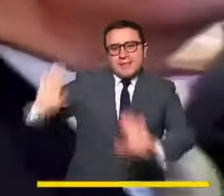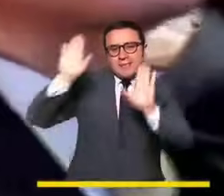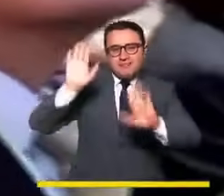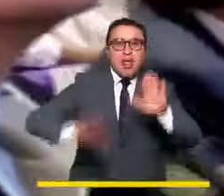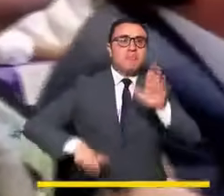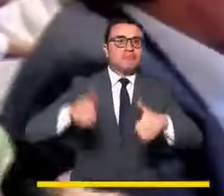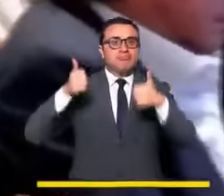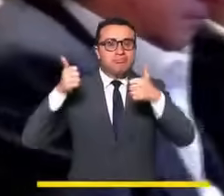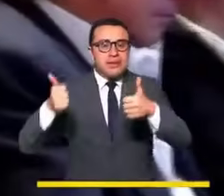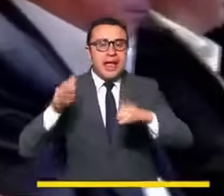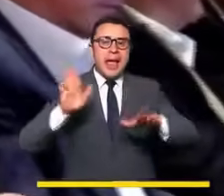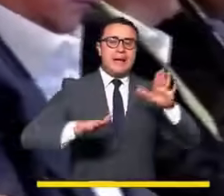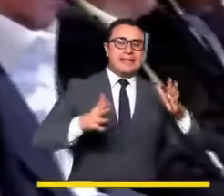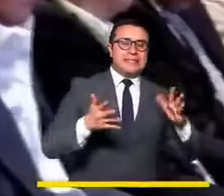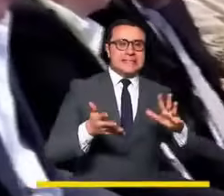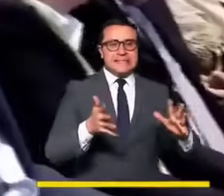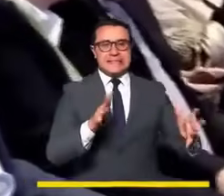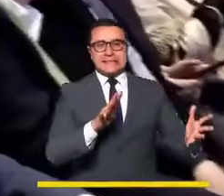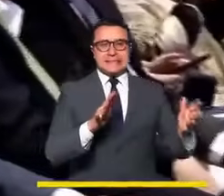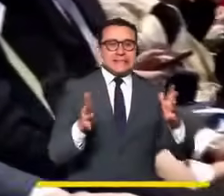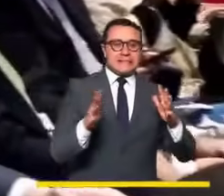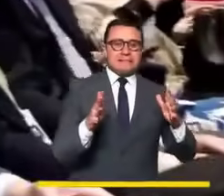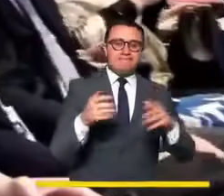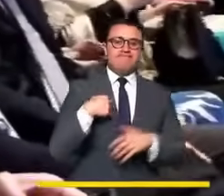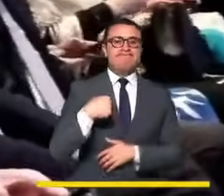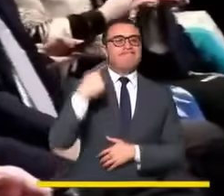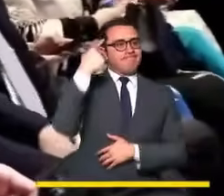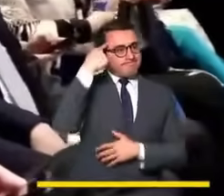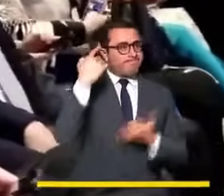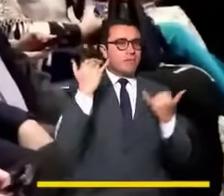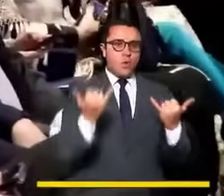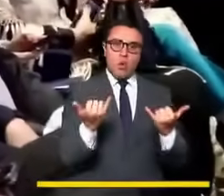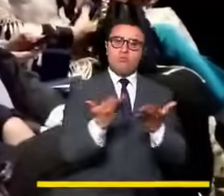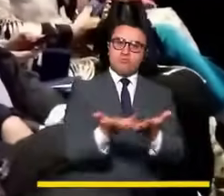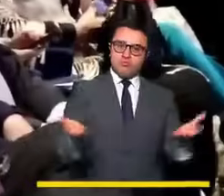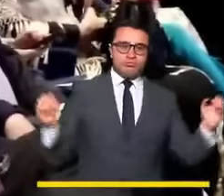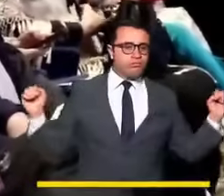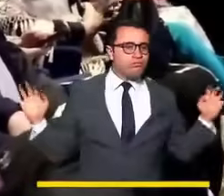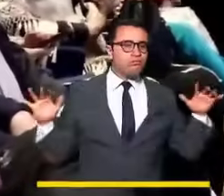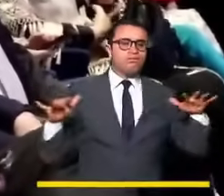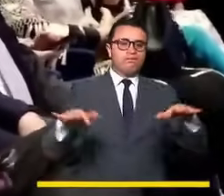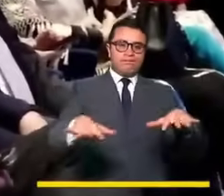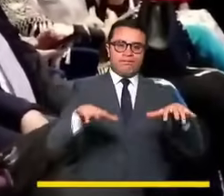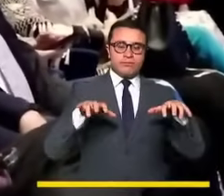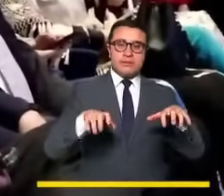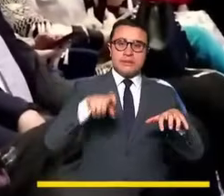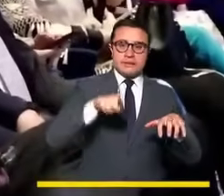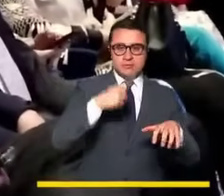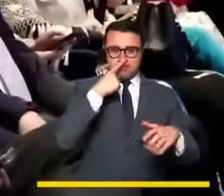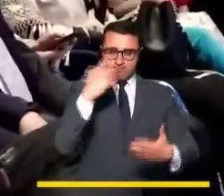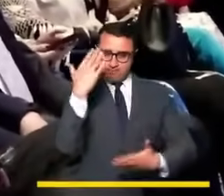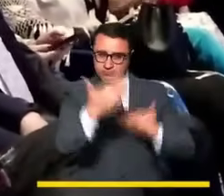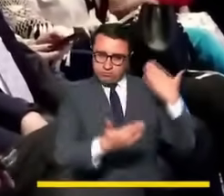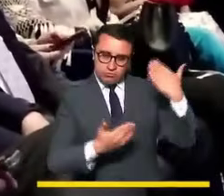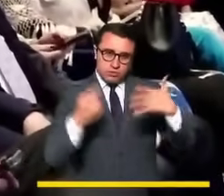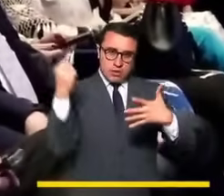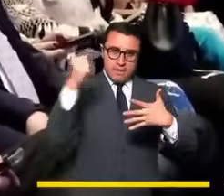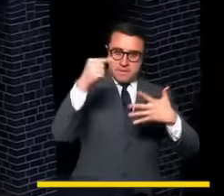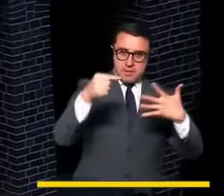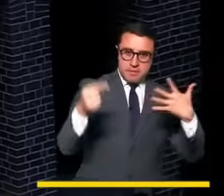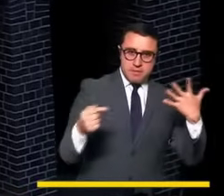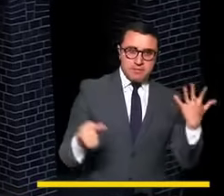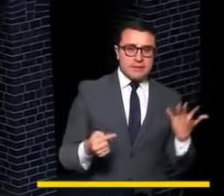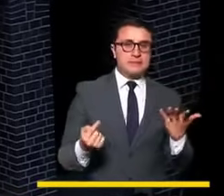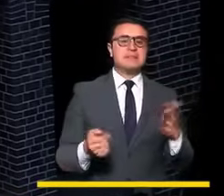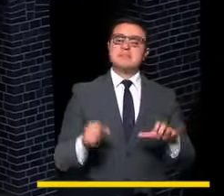Y yo creo que su reunión aquí debe analizar este tipo de aspectos, que podríamos